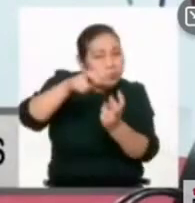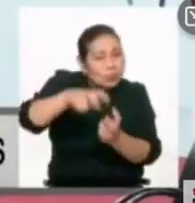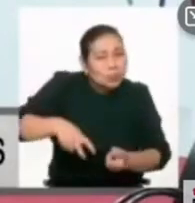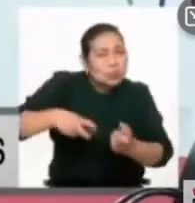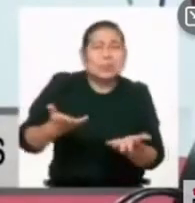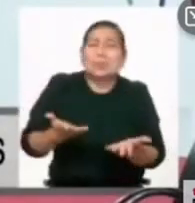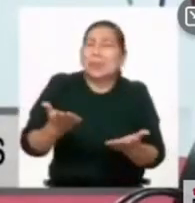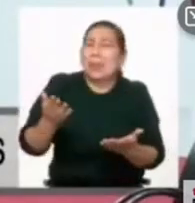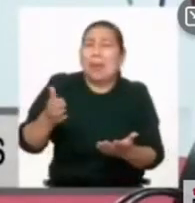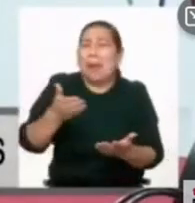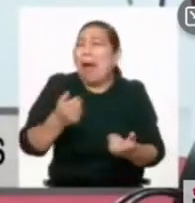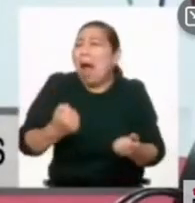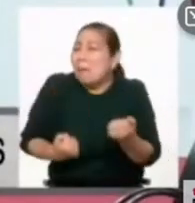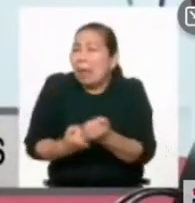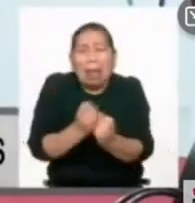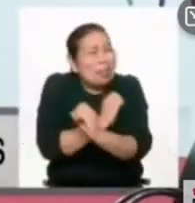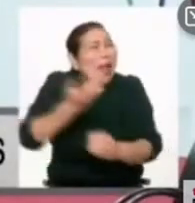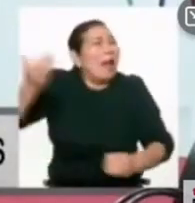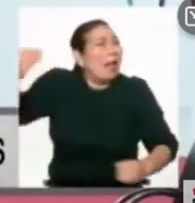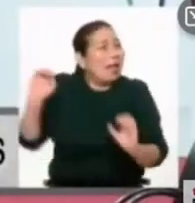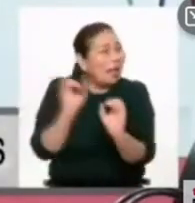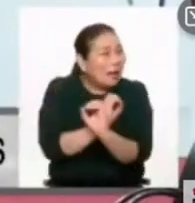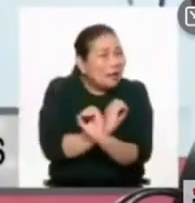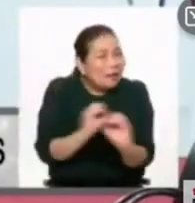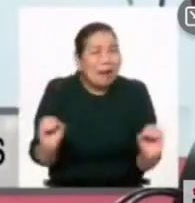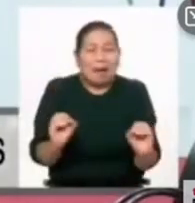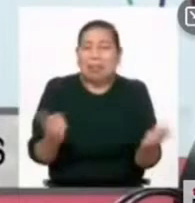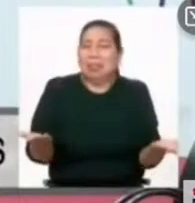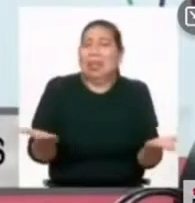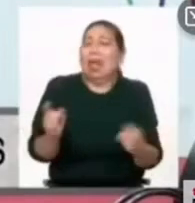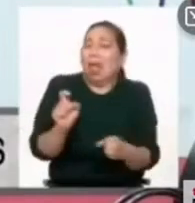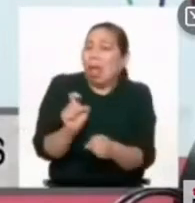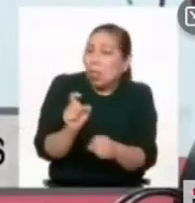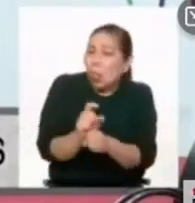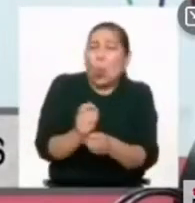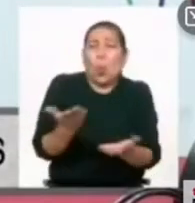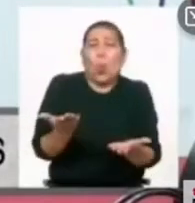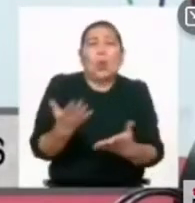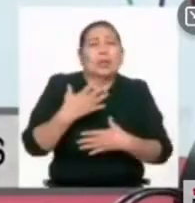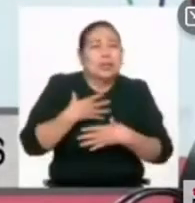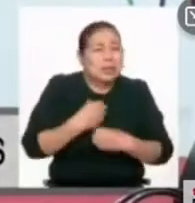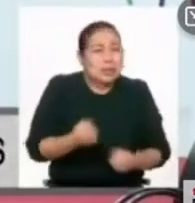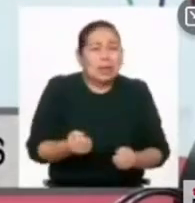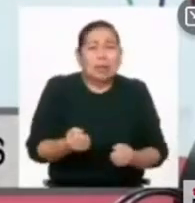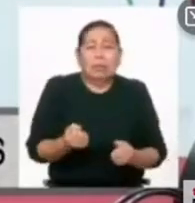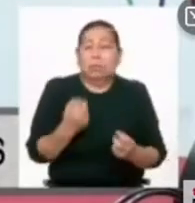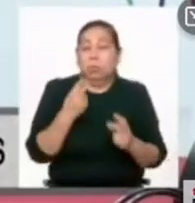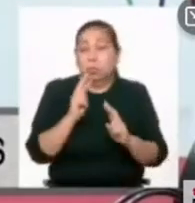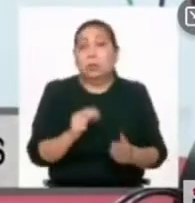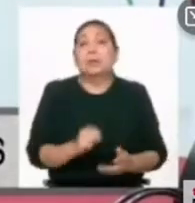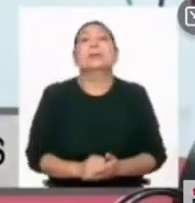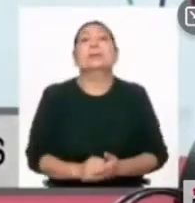agricultura olvidada totalmente, ¿no? En materia de educación, en materia de salud,